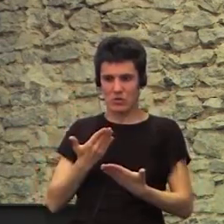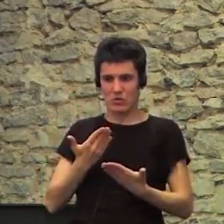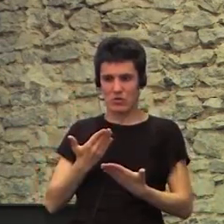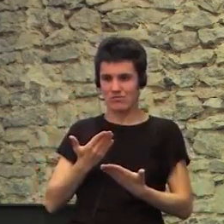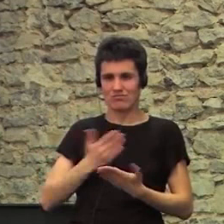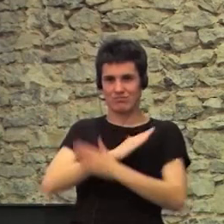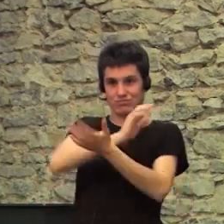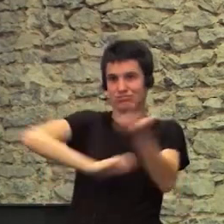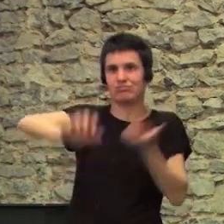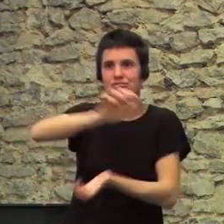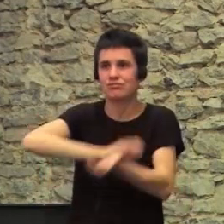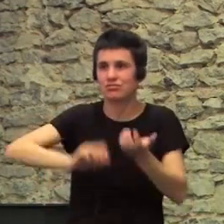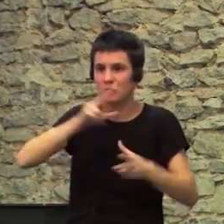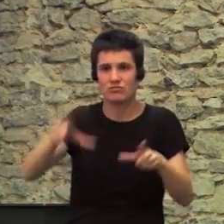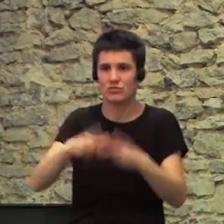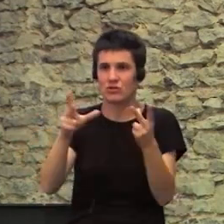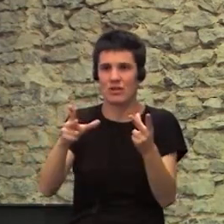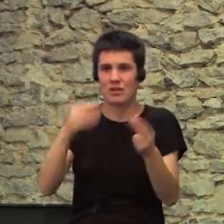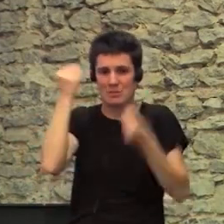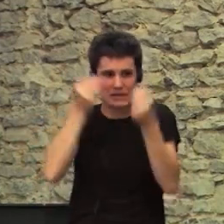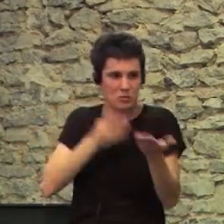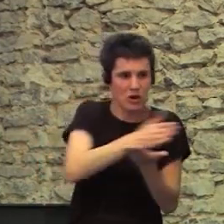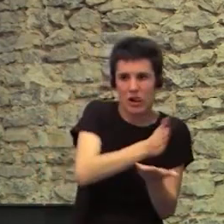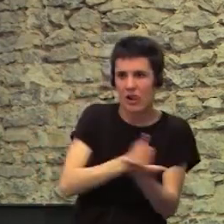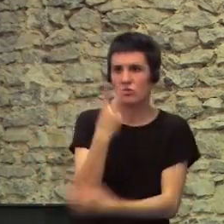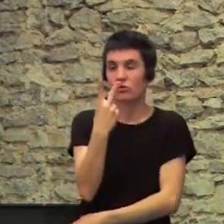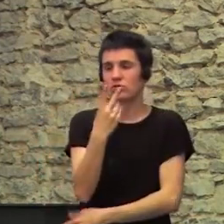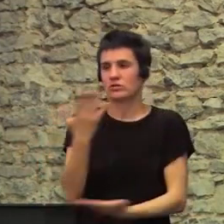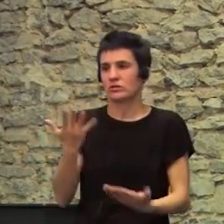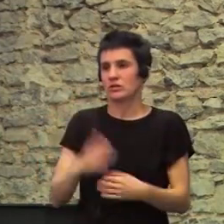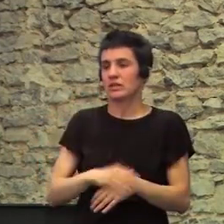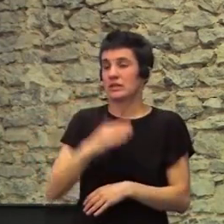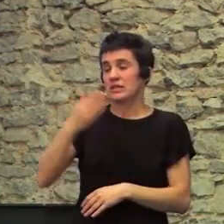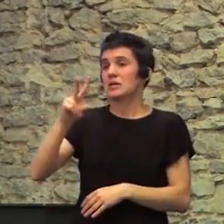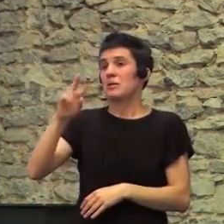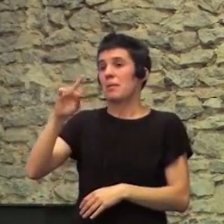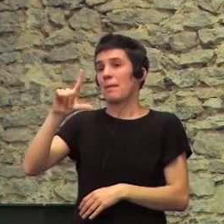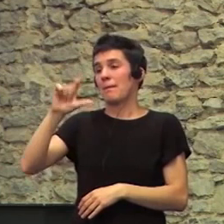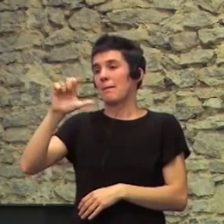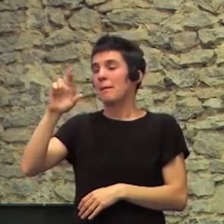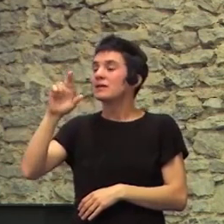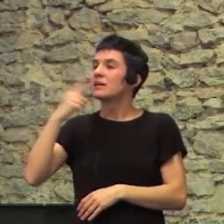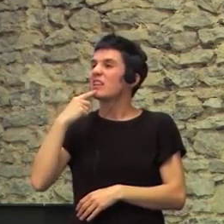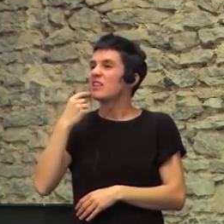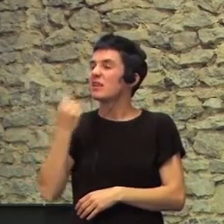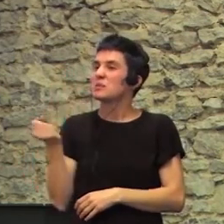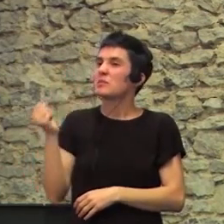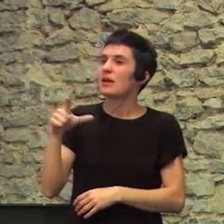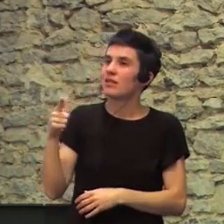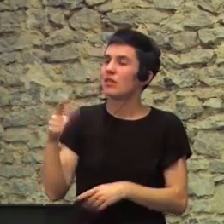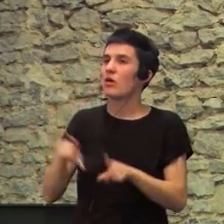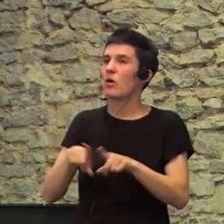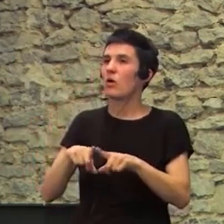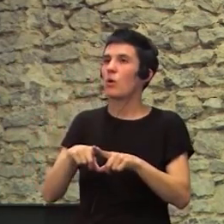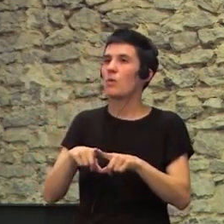transgresiones, ¿no? en el futuro. Y esta cadena causal que la describió como Judith Butler como la matriz